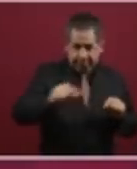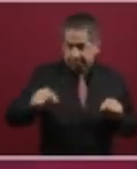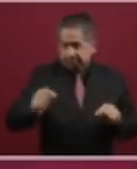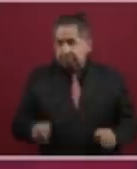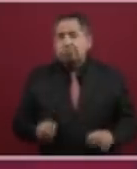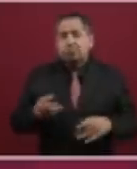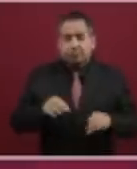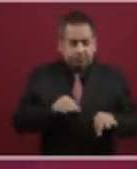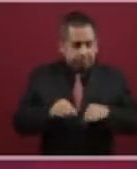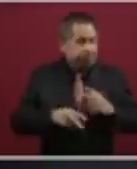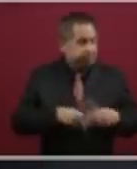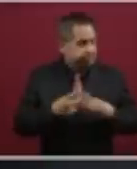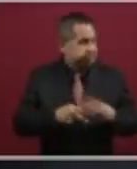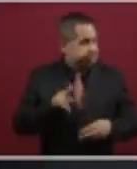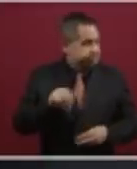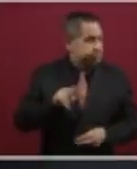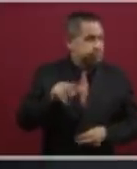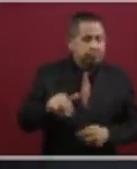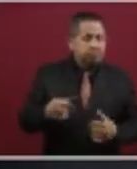trabajando?